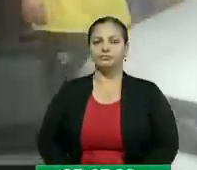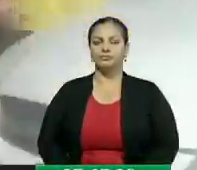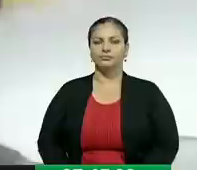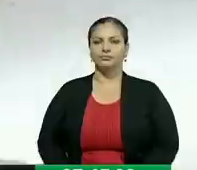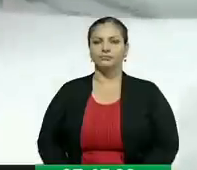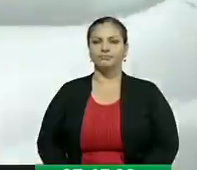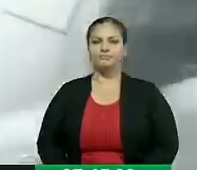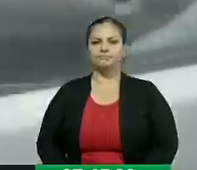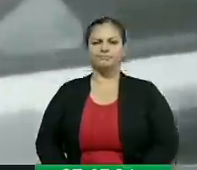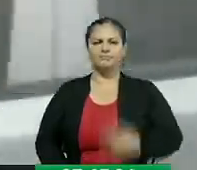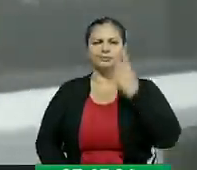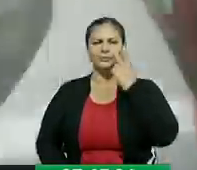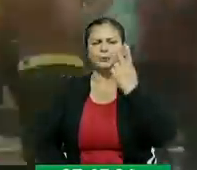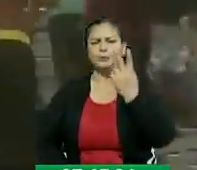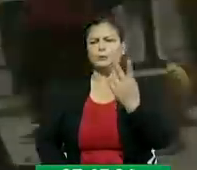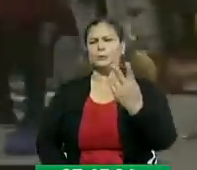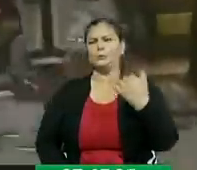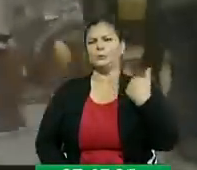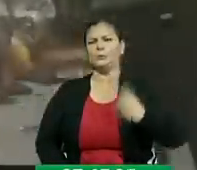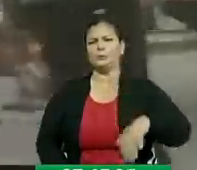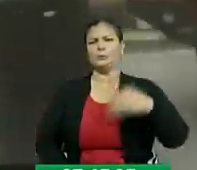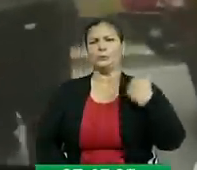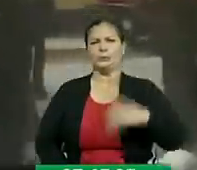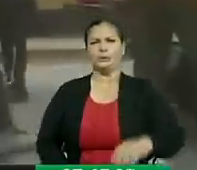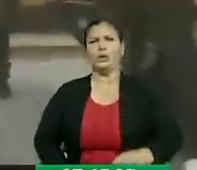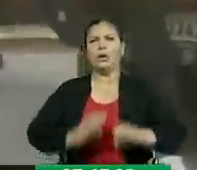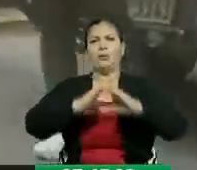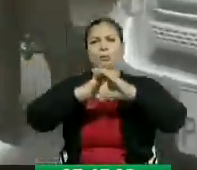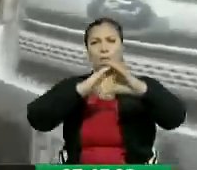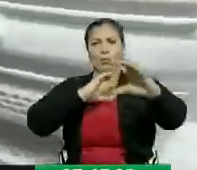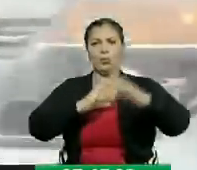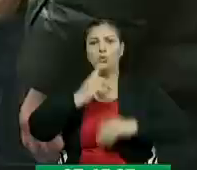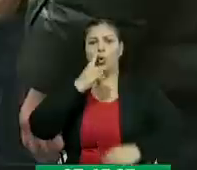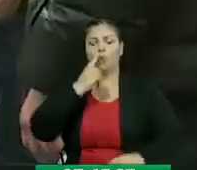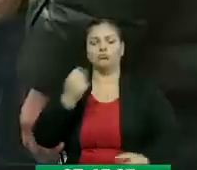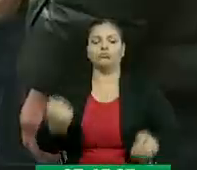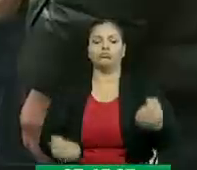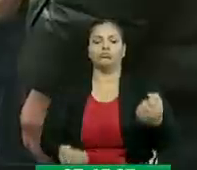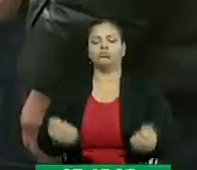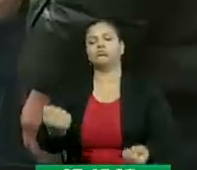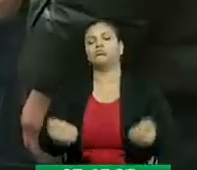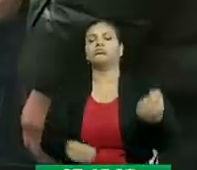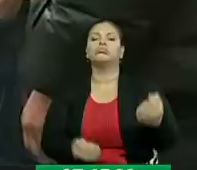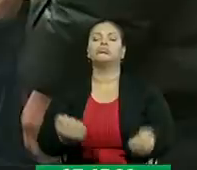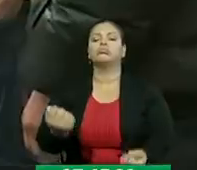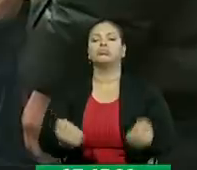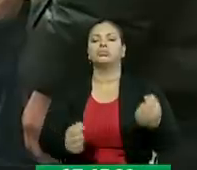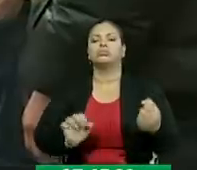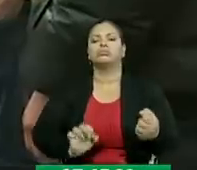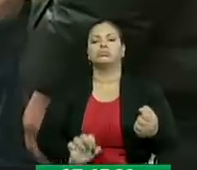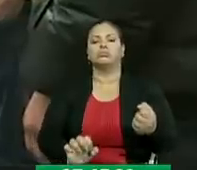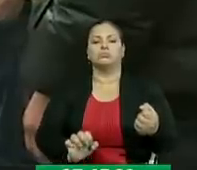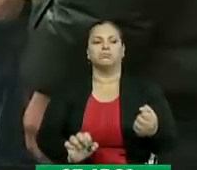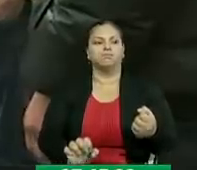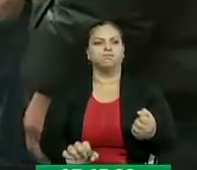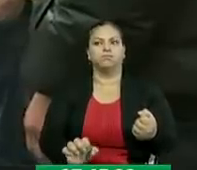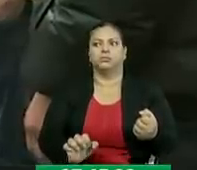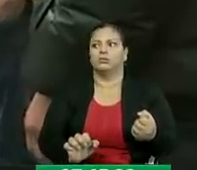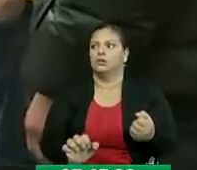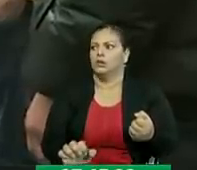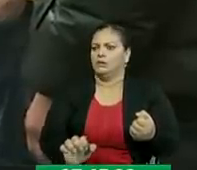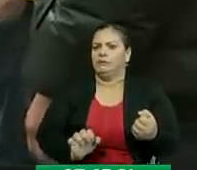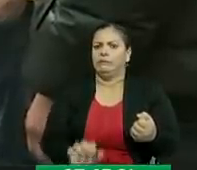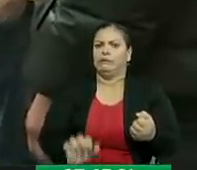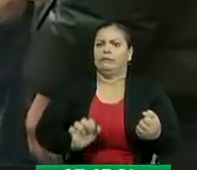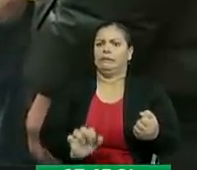No es la primera vez que el conductor de un bus pierde los frenos en una vía. Tampoco que la unidad haya salido de la